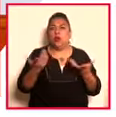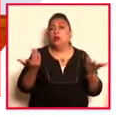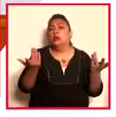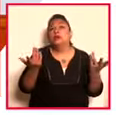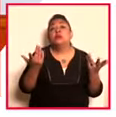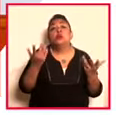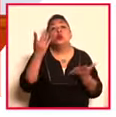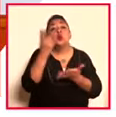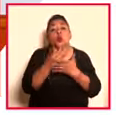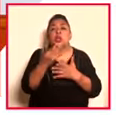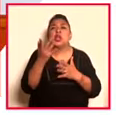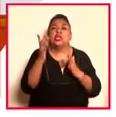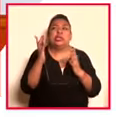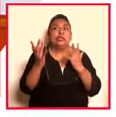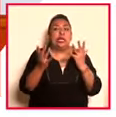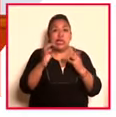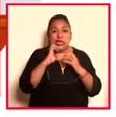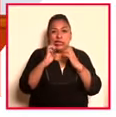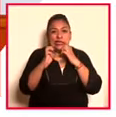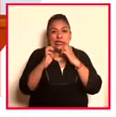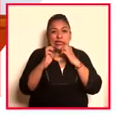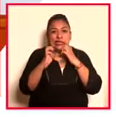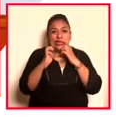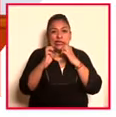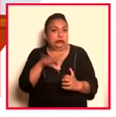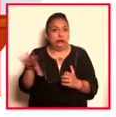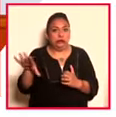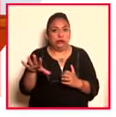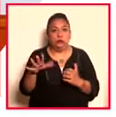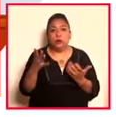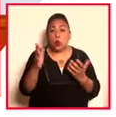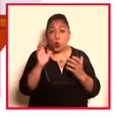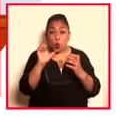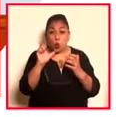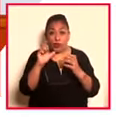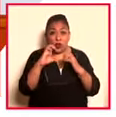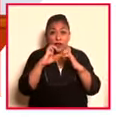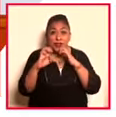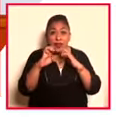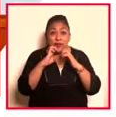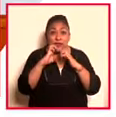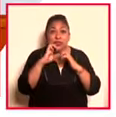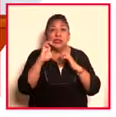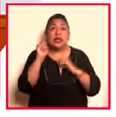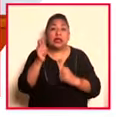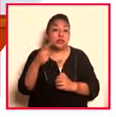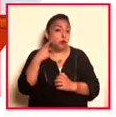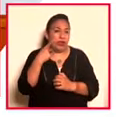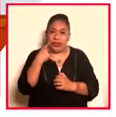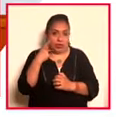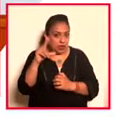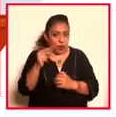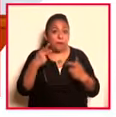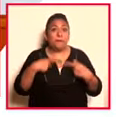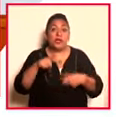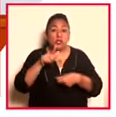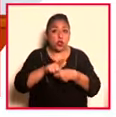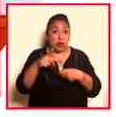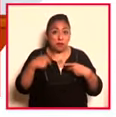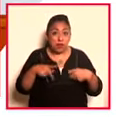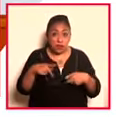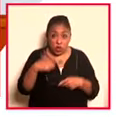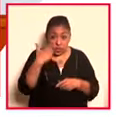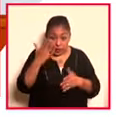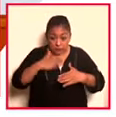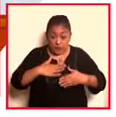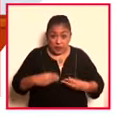una entrevista, porque cuando una entrevista no es solo política, sino es también personal, la persona no quiere que su vida